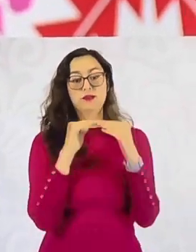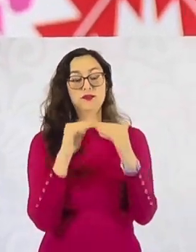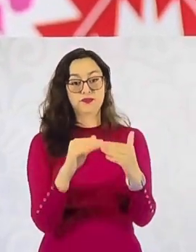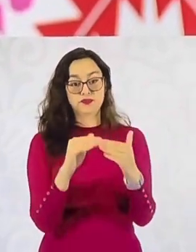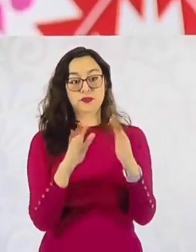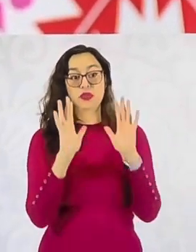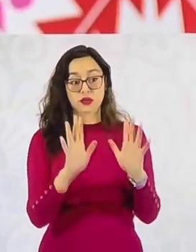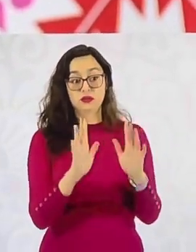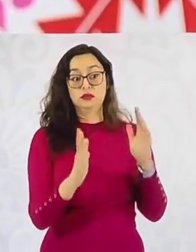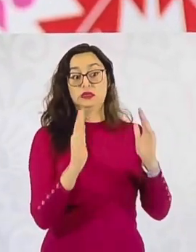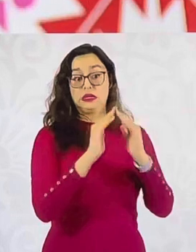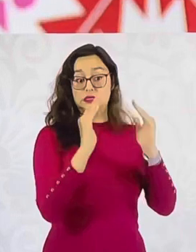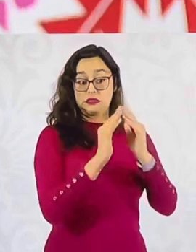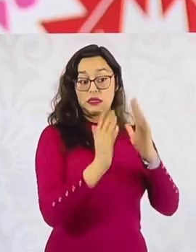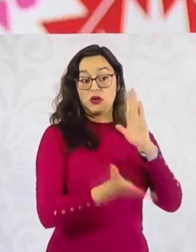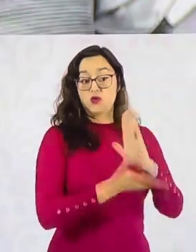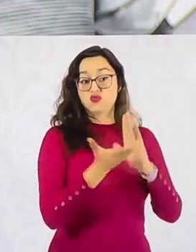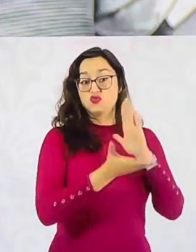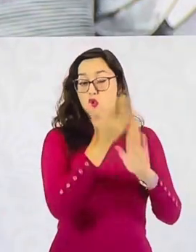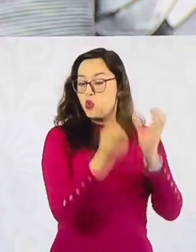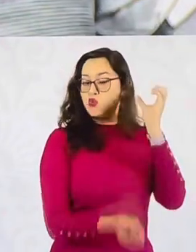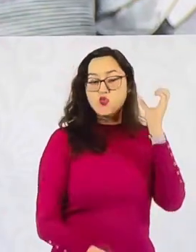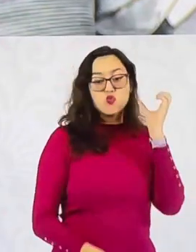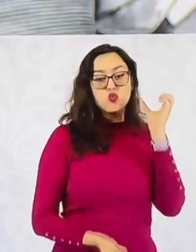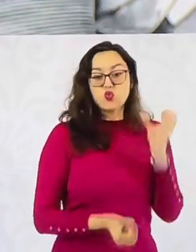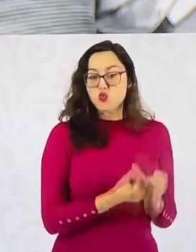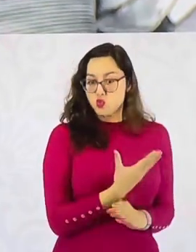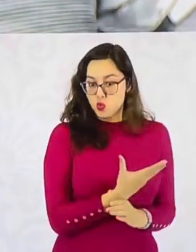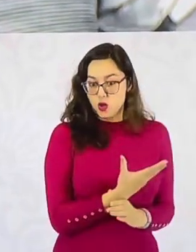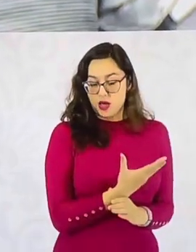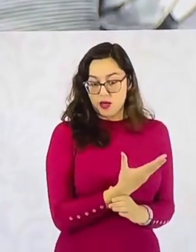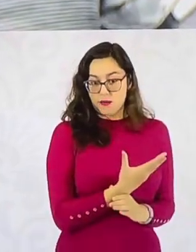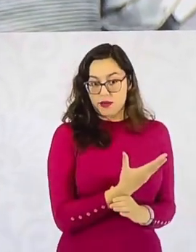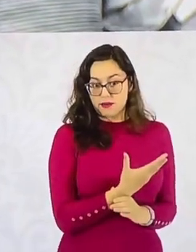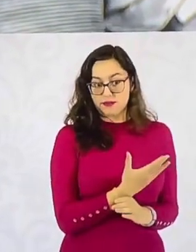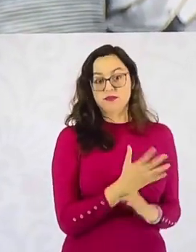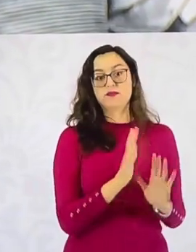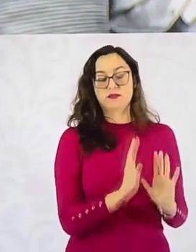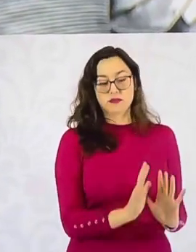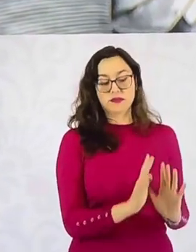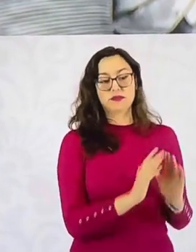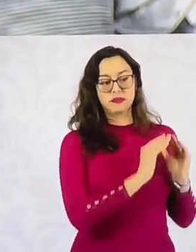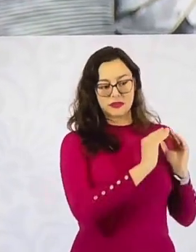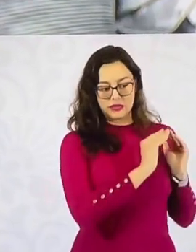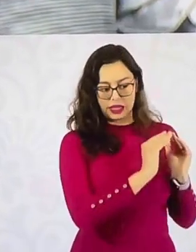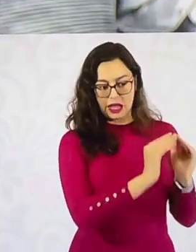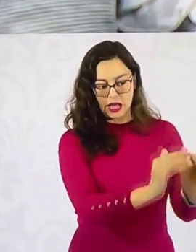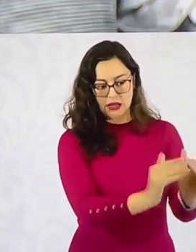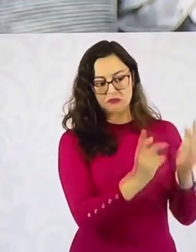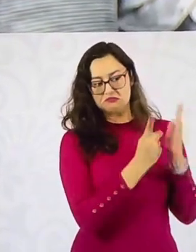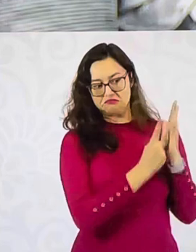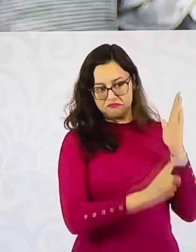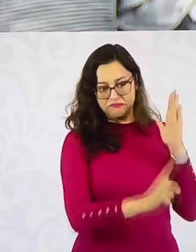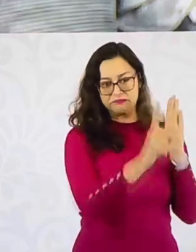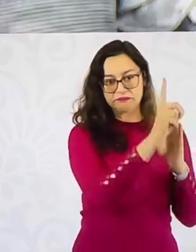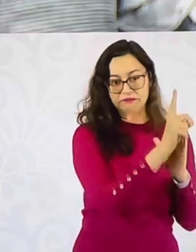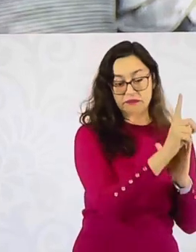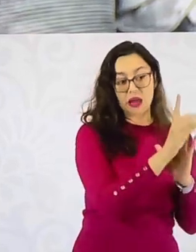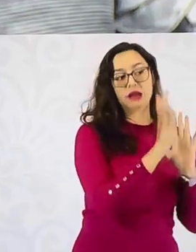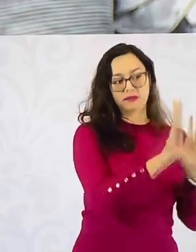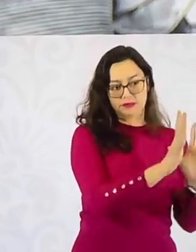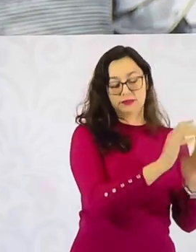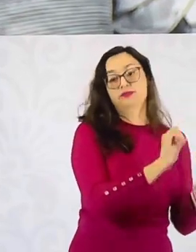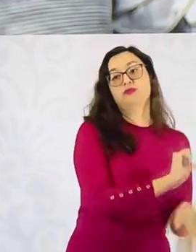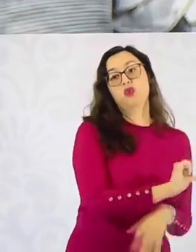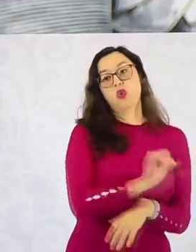vivienda que se va a desarrollar en unidades habitacionales, tenemos el programa de mejoramiento